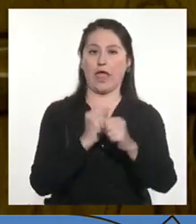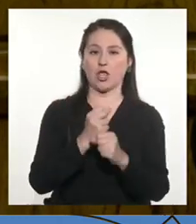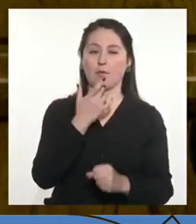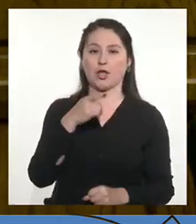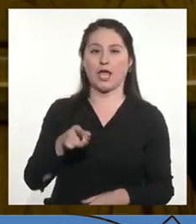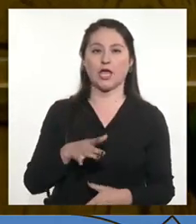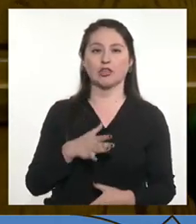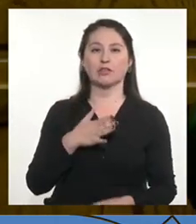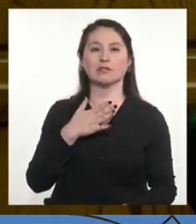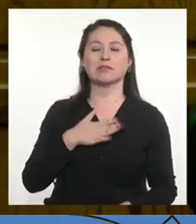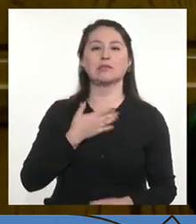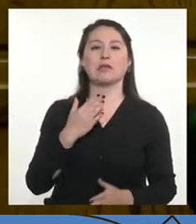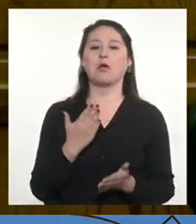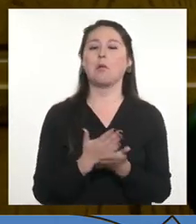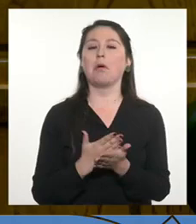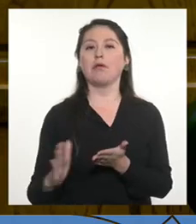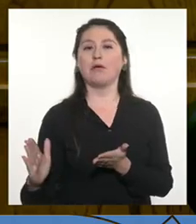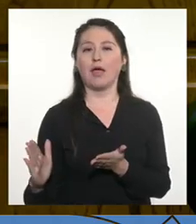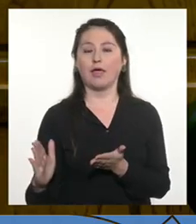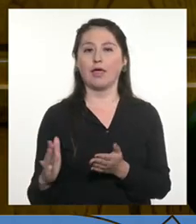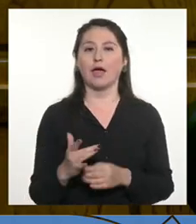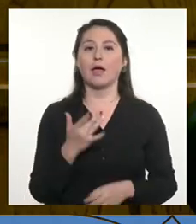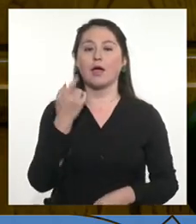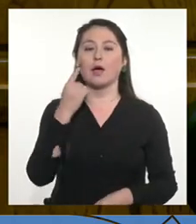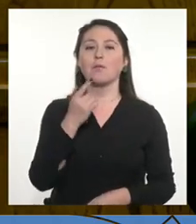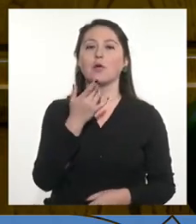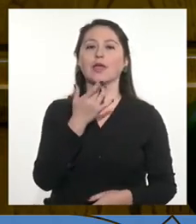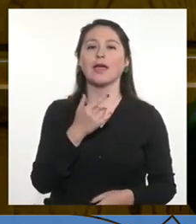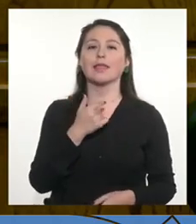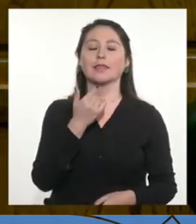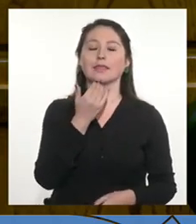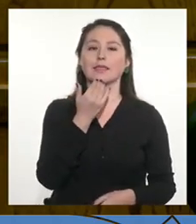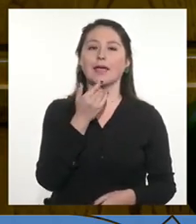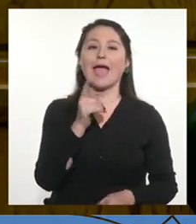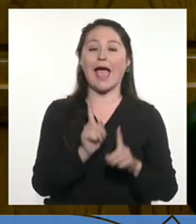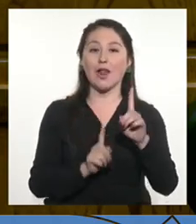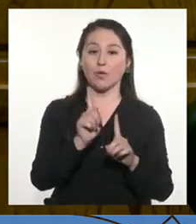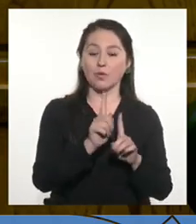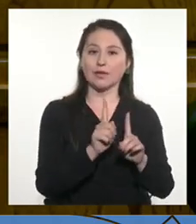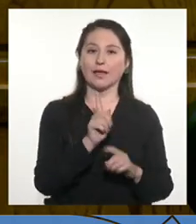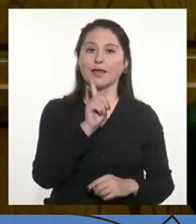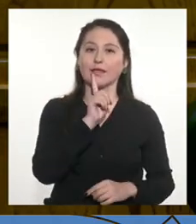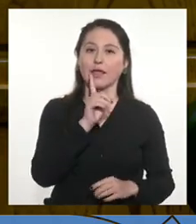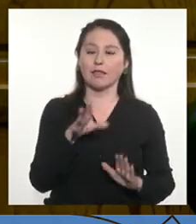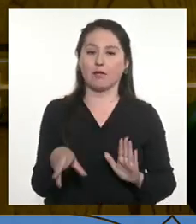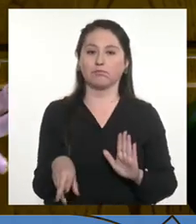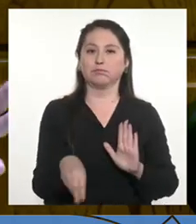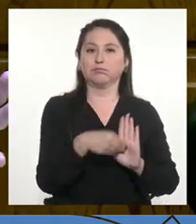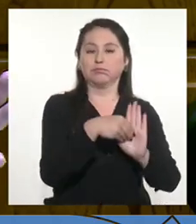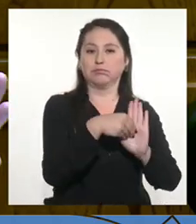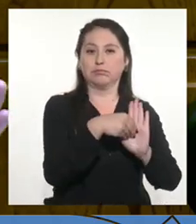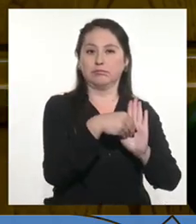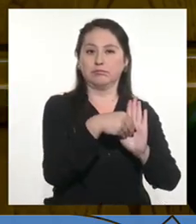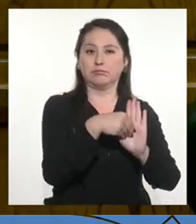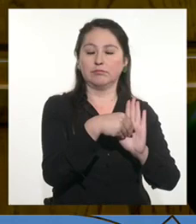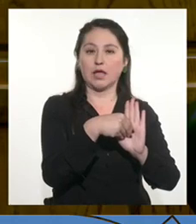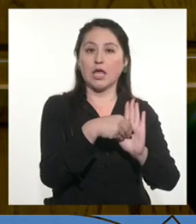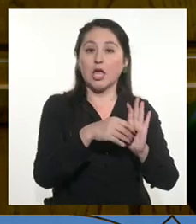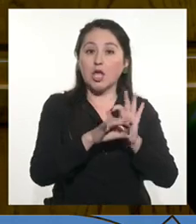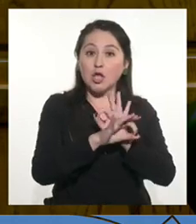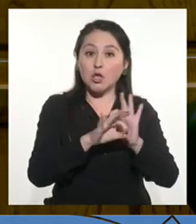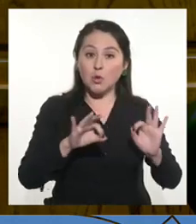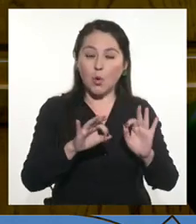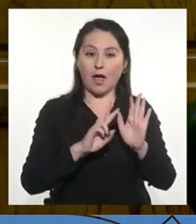o por un objetivo específico porque también se sienten drogas sino que aquellas que se instalan y que al no ser nunca